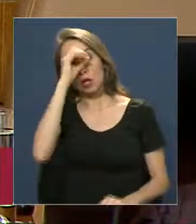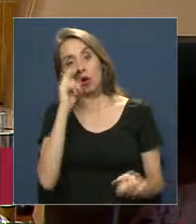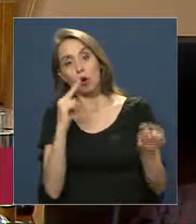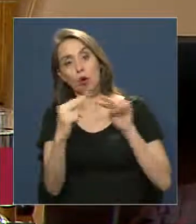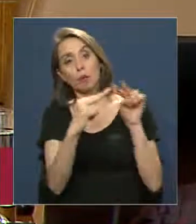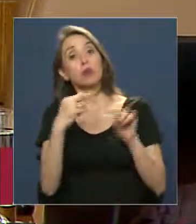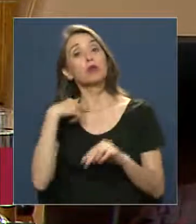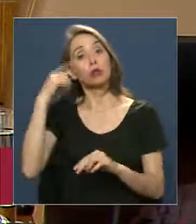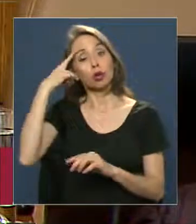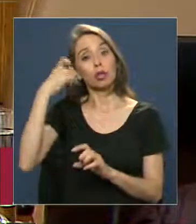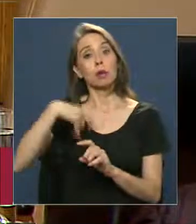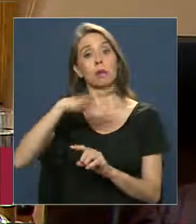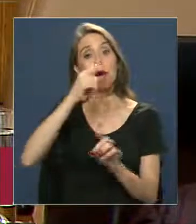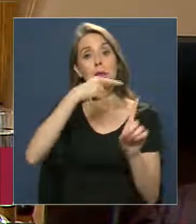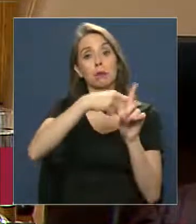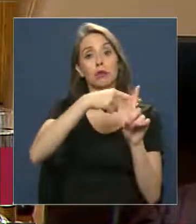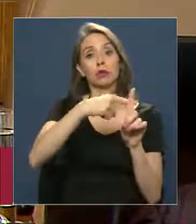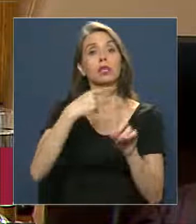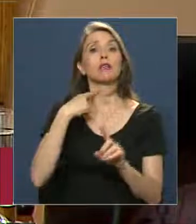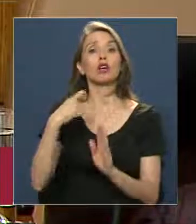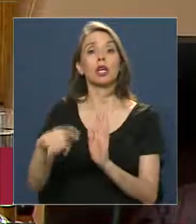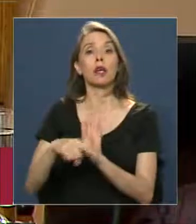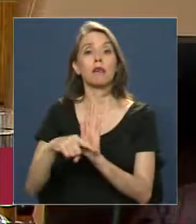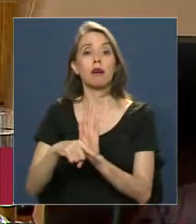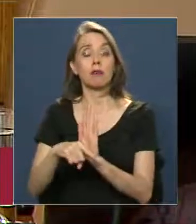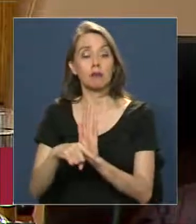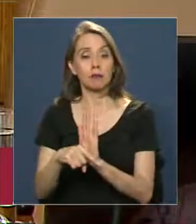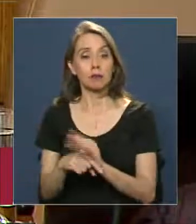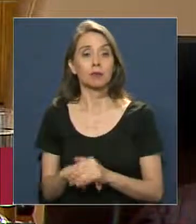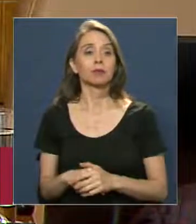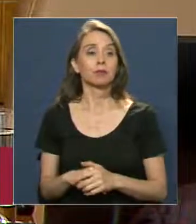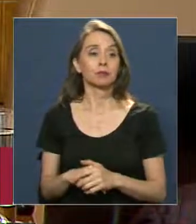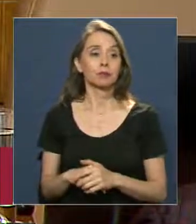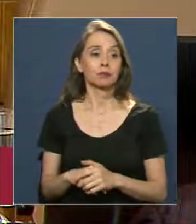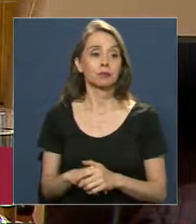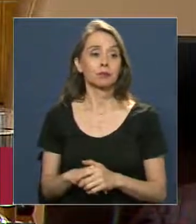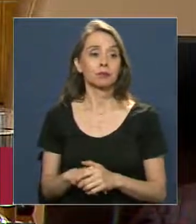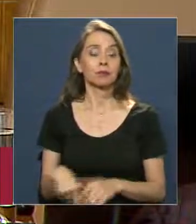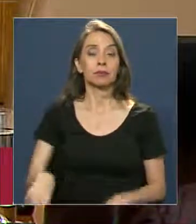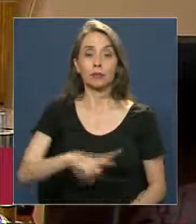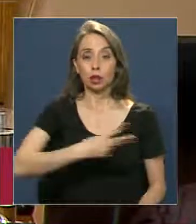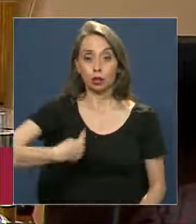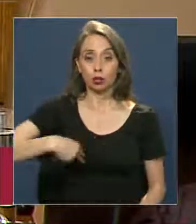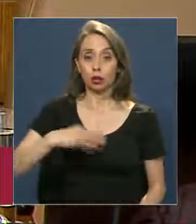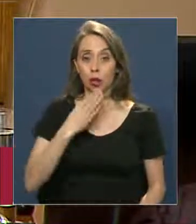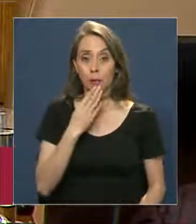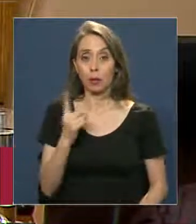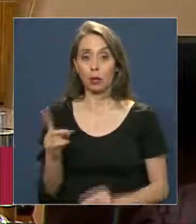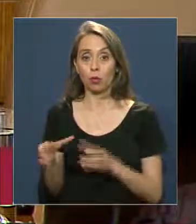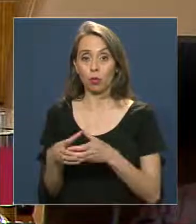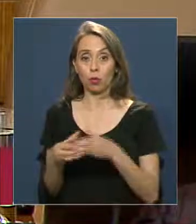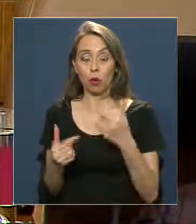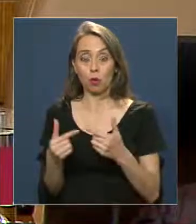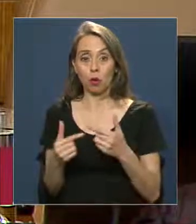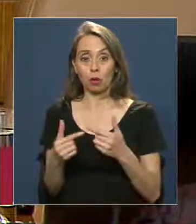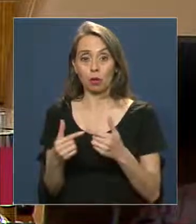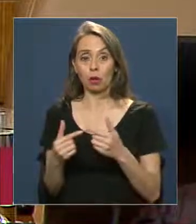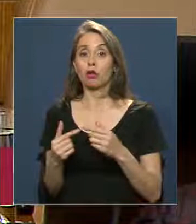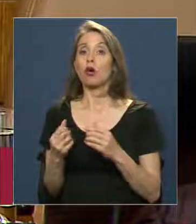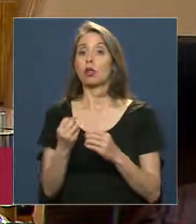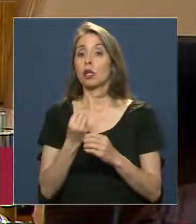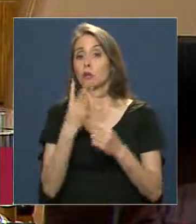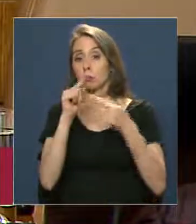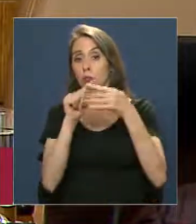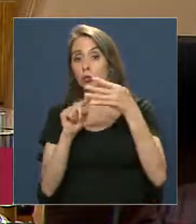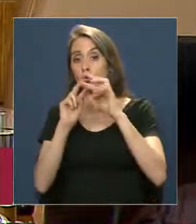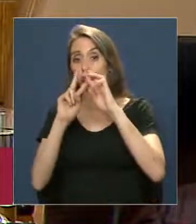mucho más positivo que negativo. Y en ese sentido creo que debemos reconocer también que hemos tenido también un sector político que ha estado a la altura también en muchos